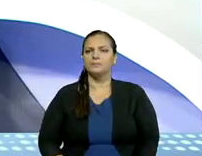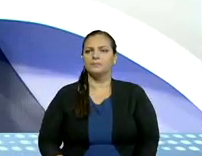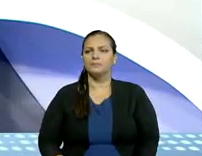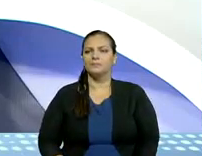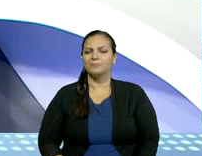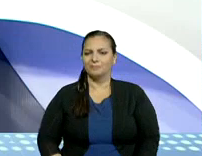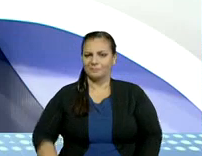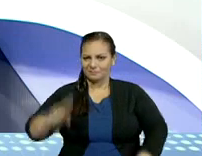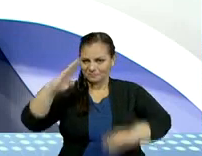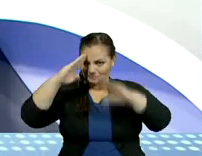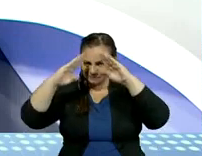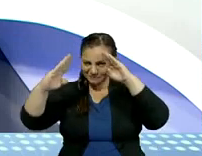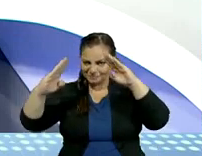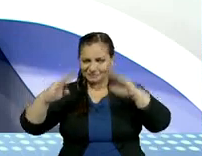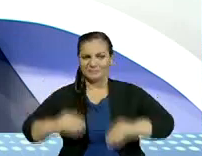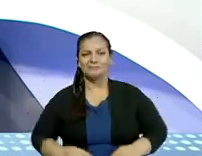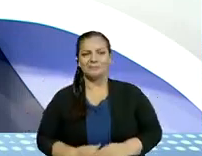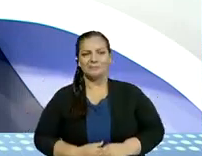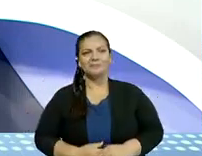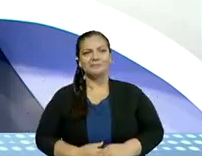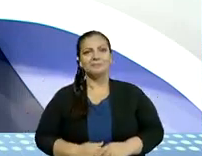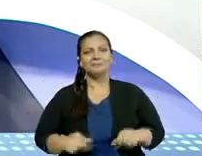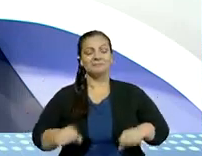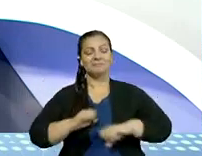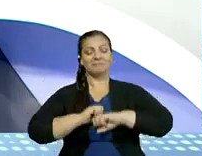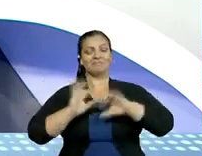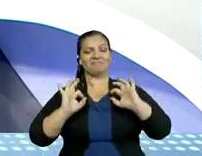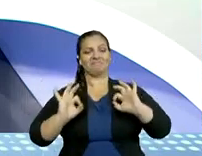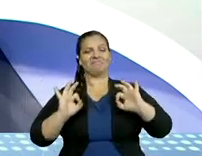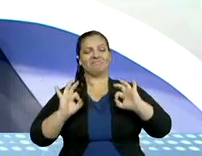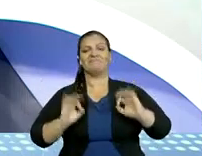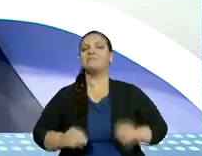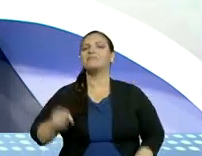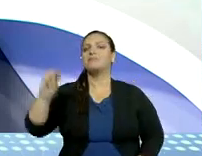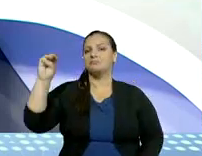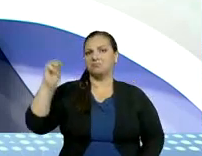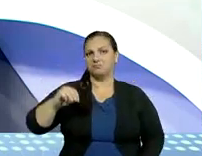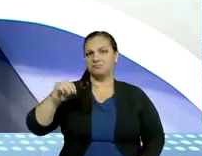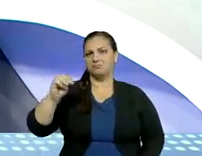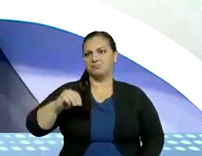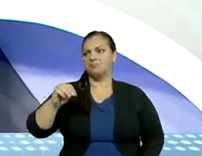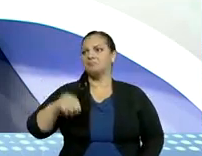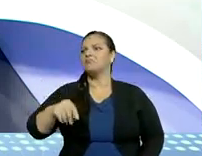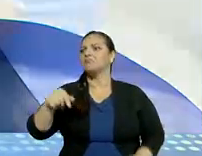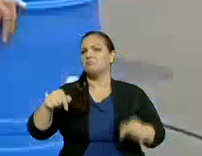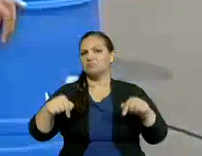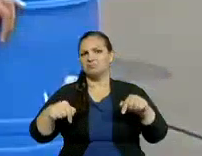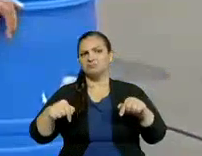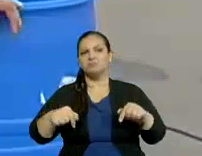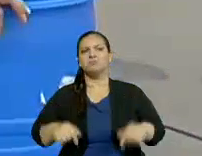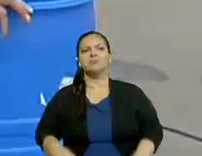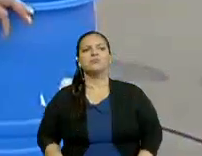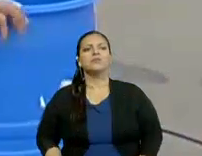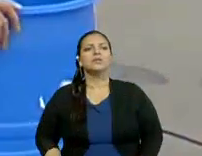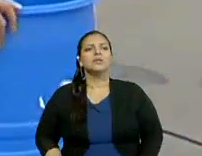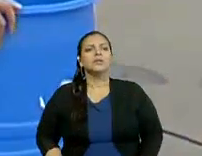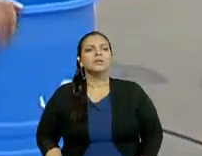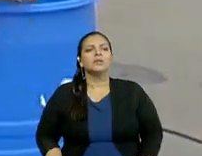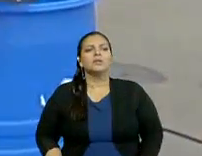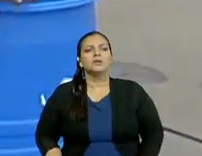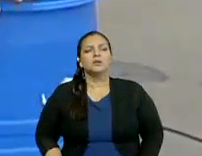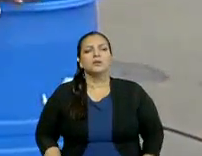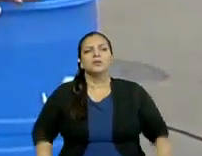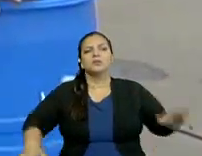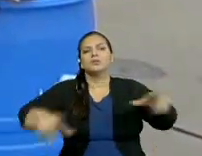¿Qué tal, Hugo? Amigos televidentes, excelente mañana. Hoy, martes, nosotros estamos desde el sector de El